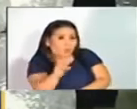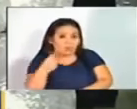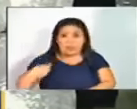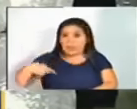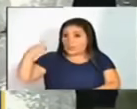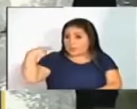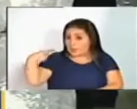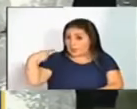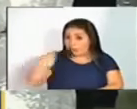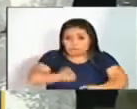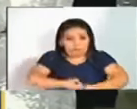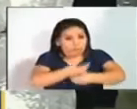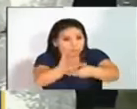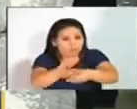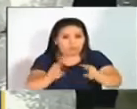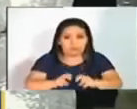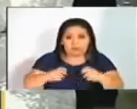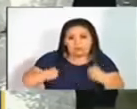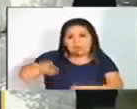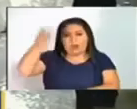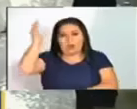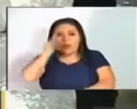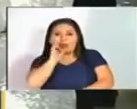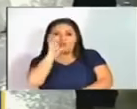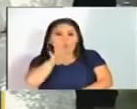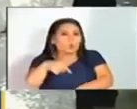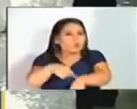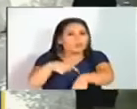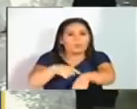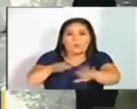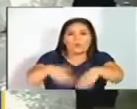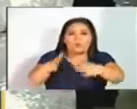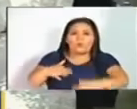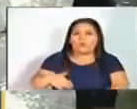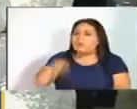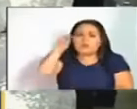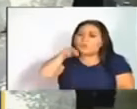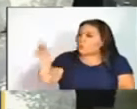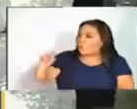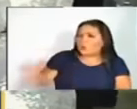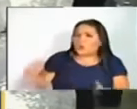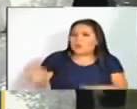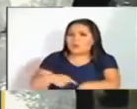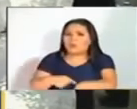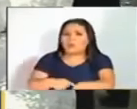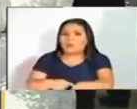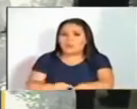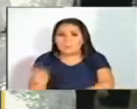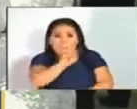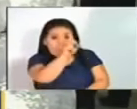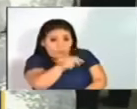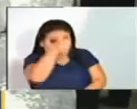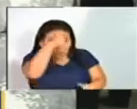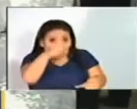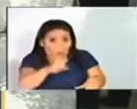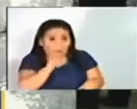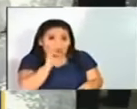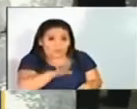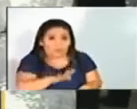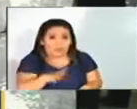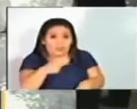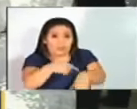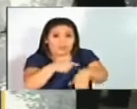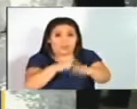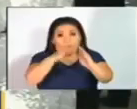usted en el mensaje a la nación decía no es momento de abrir la economía. hoy no lo es. Claro, entonces le pregunto si este acuerdo medio que usted menciona de la